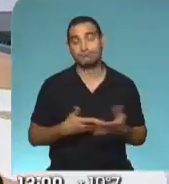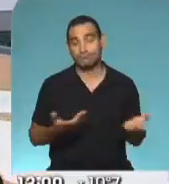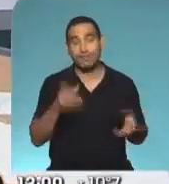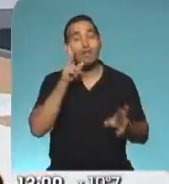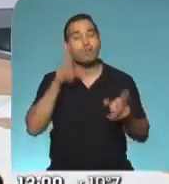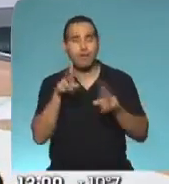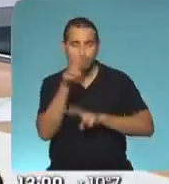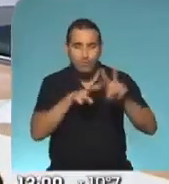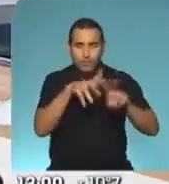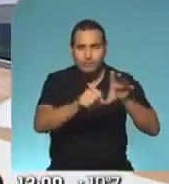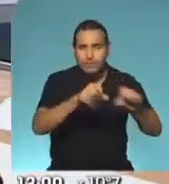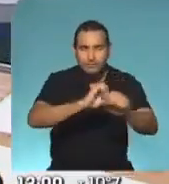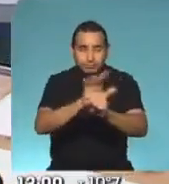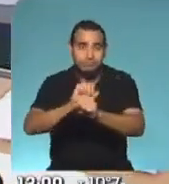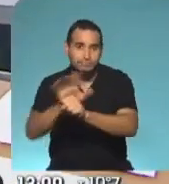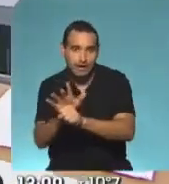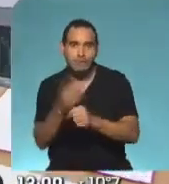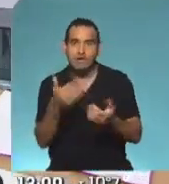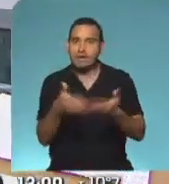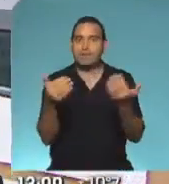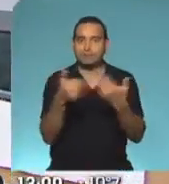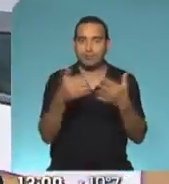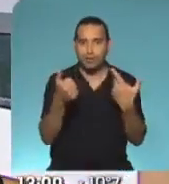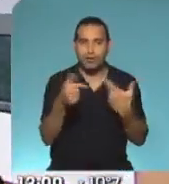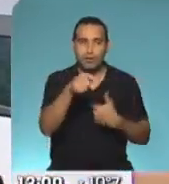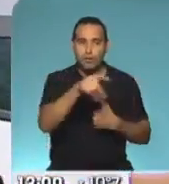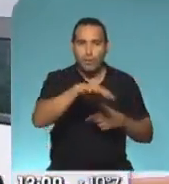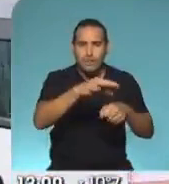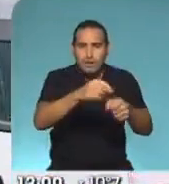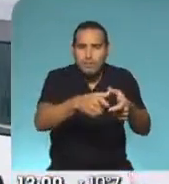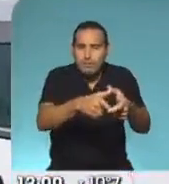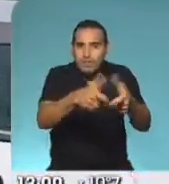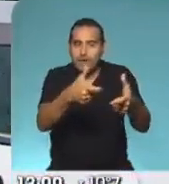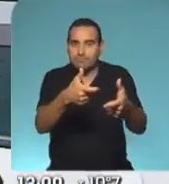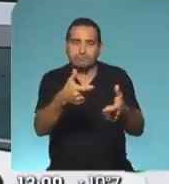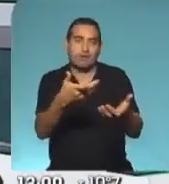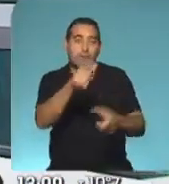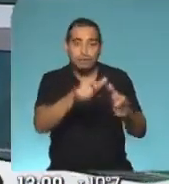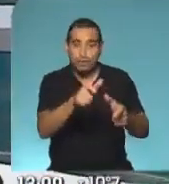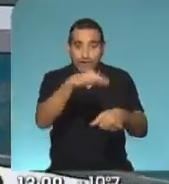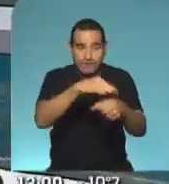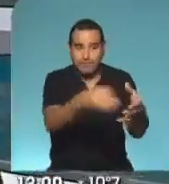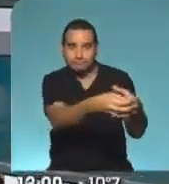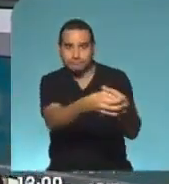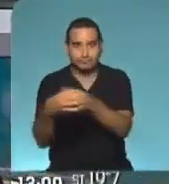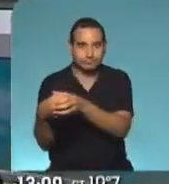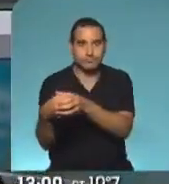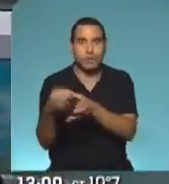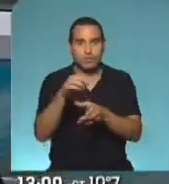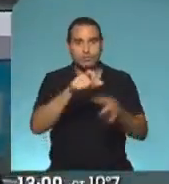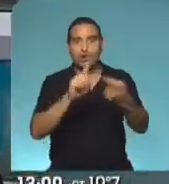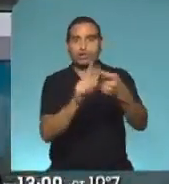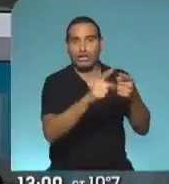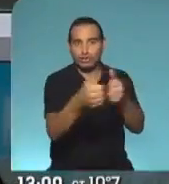El plan Detectar te permite esa alerta temprana donde puede comenzar un foco y poder aislar a las personas que están infectadas y a quienes tienen